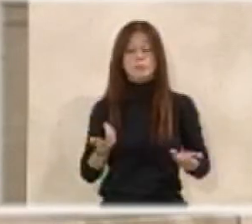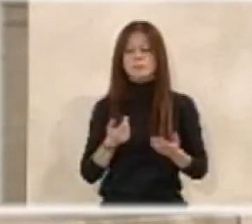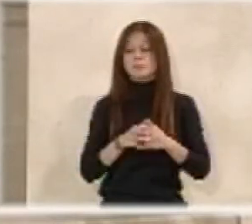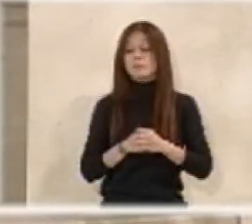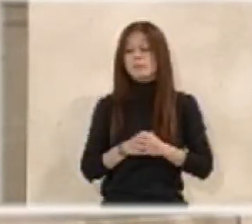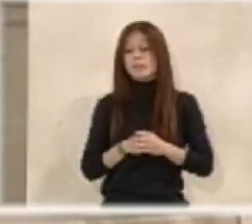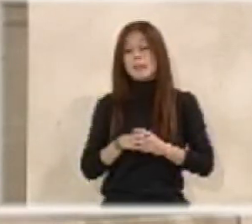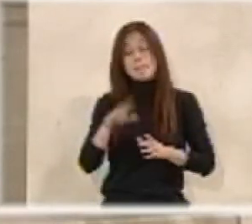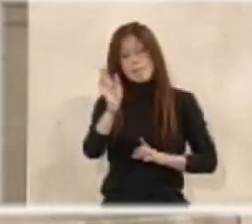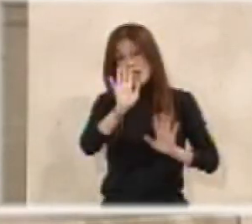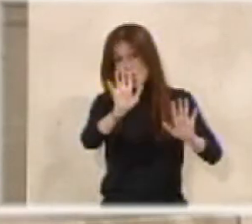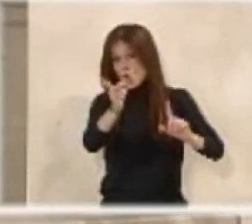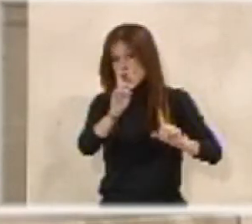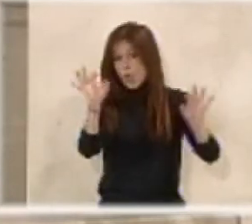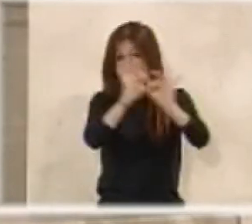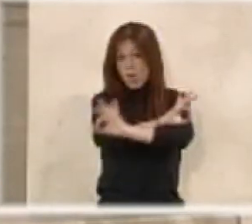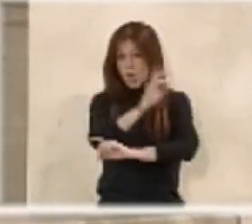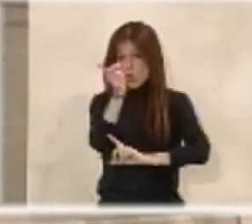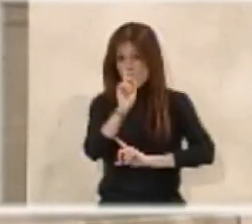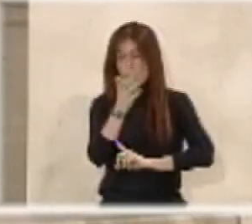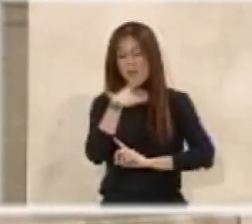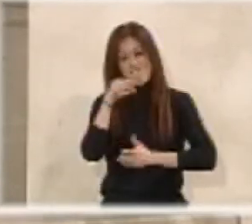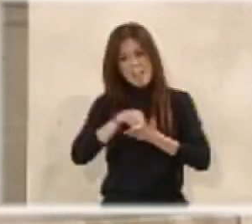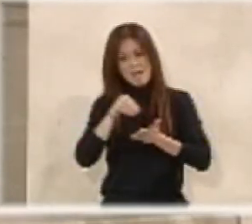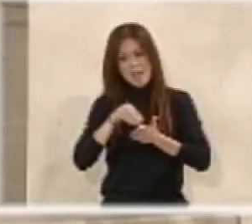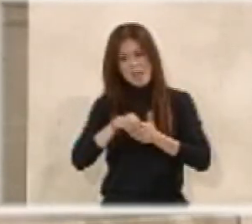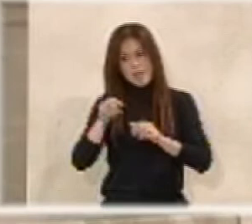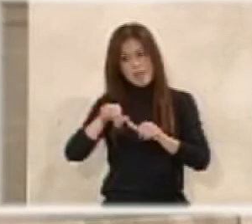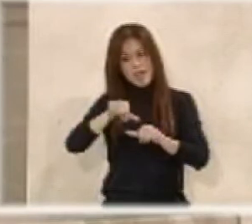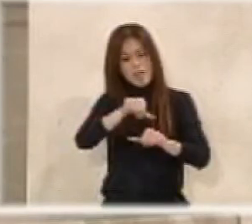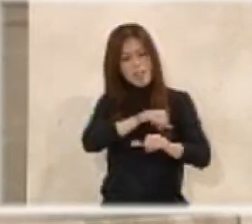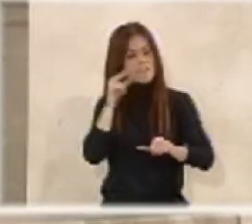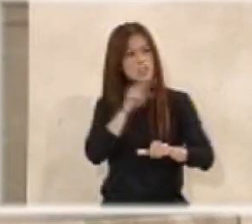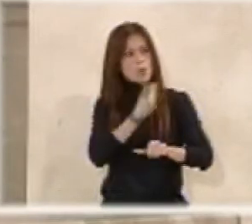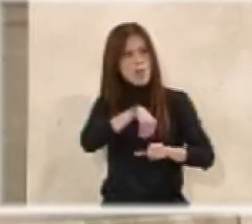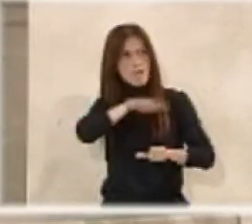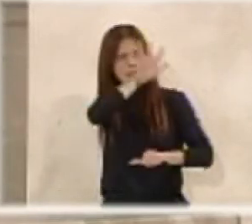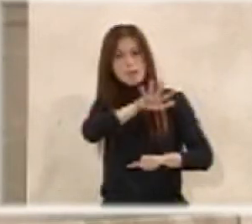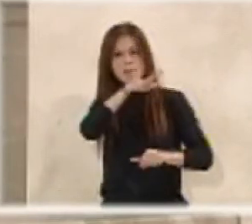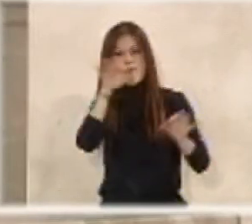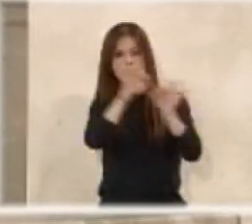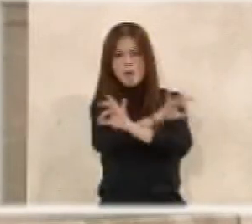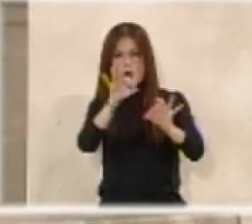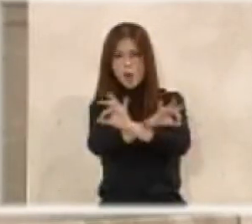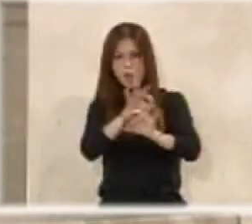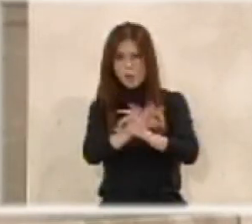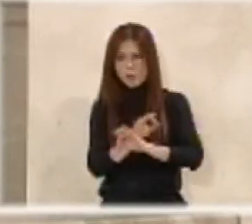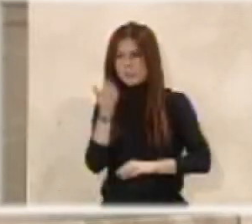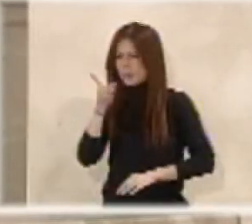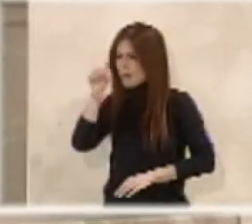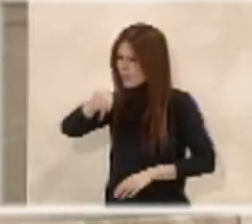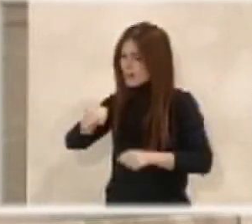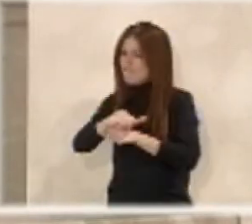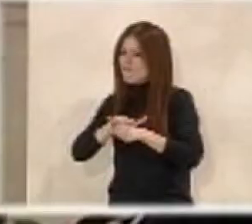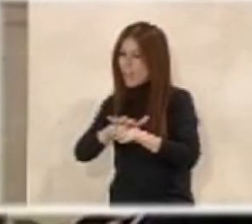Pero no caigamos el error que podemos caer o que hemos visto en toda España, hagámoslo también aquí con